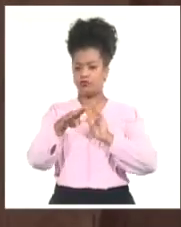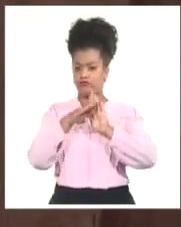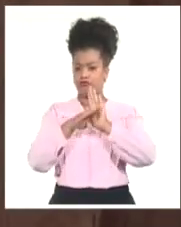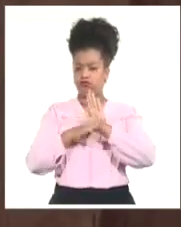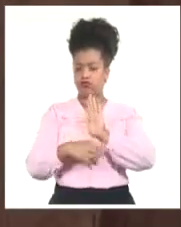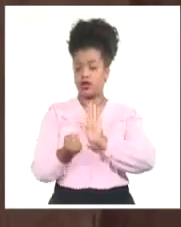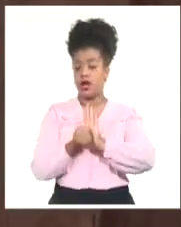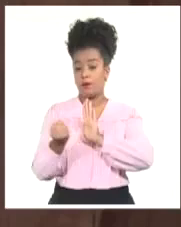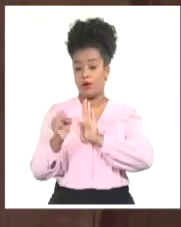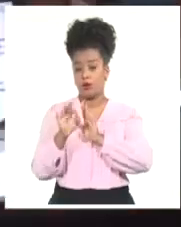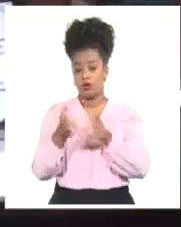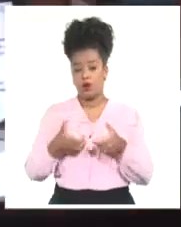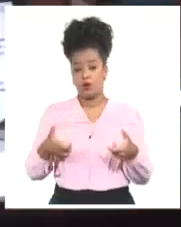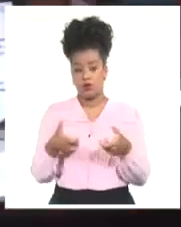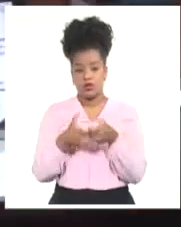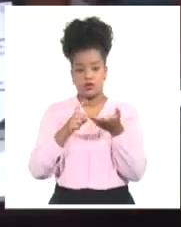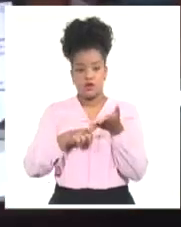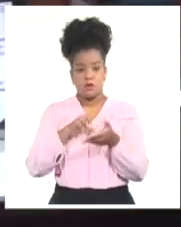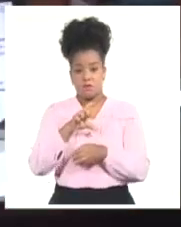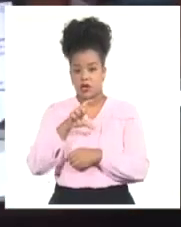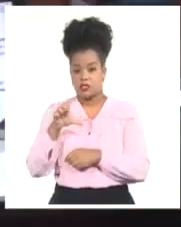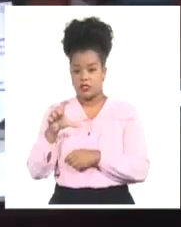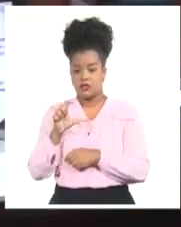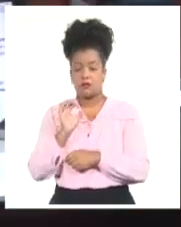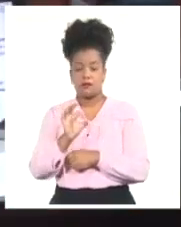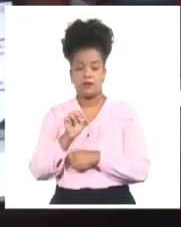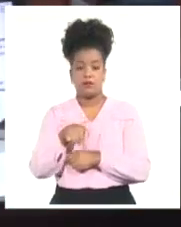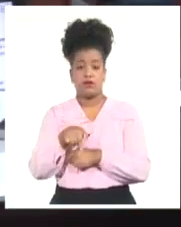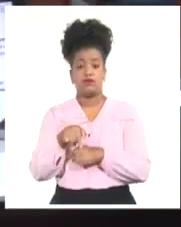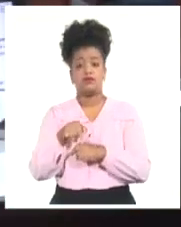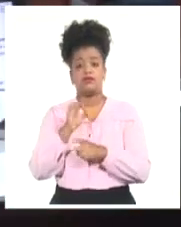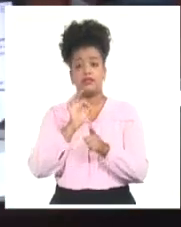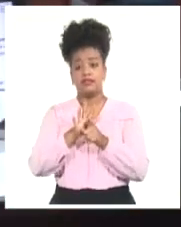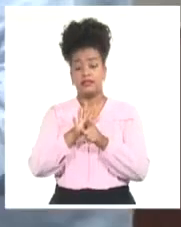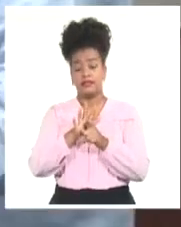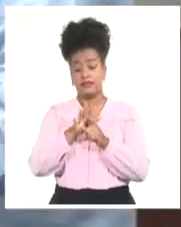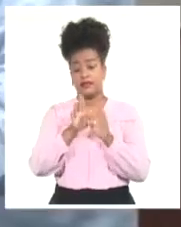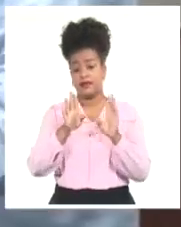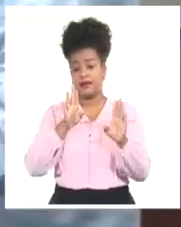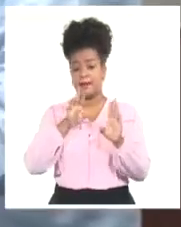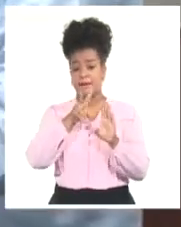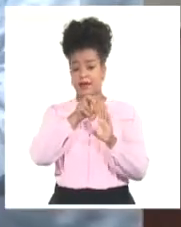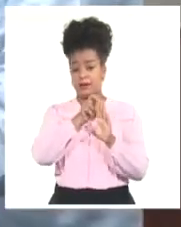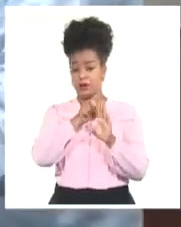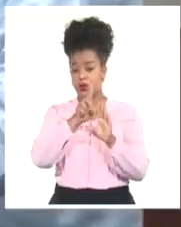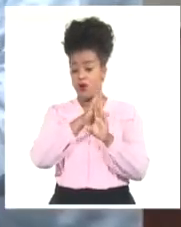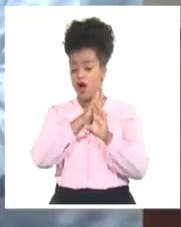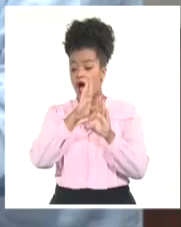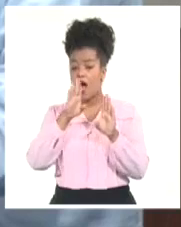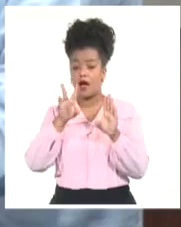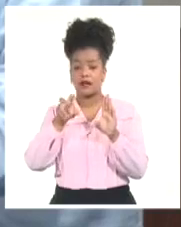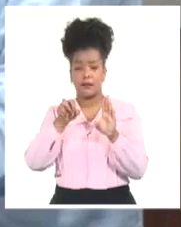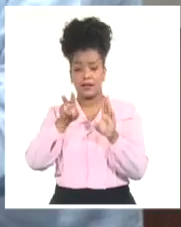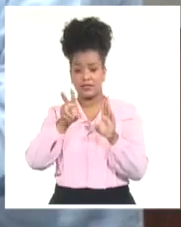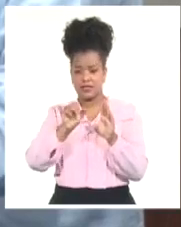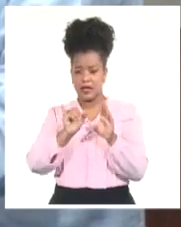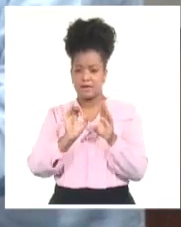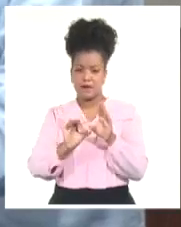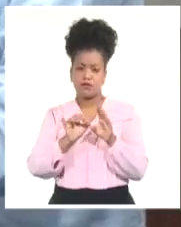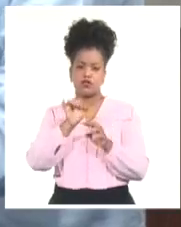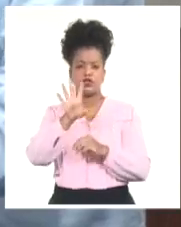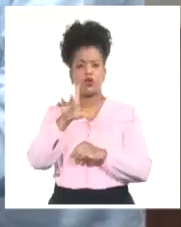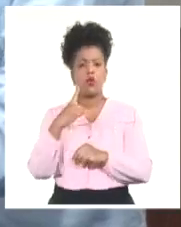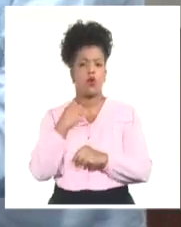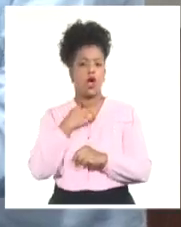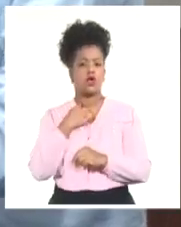aprobados en el octavo Congreso del Partido para el quinquenio 2021-2026. Significó que en el periodo analizado, la mayoría de